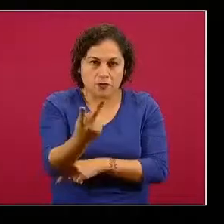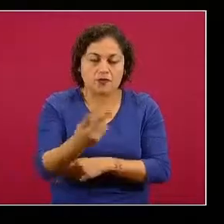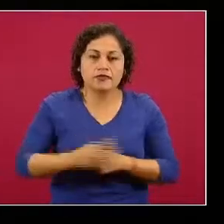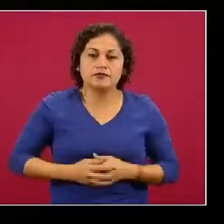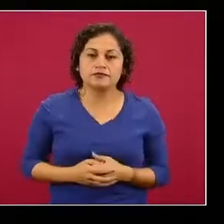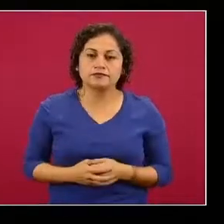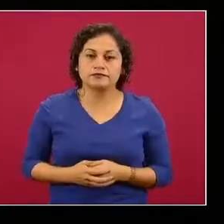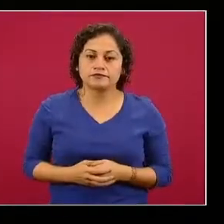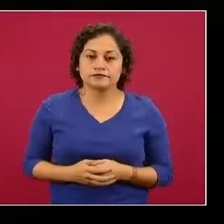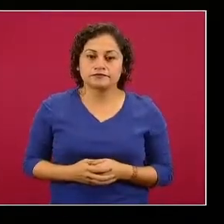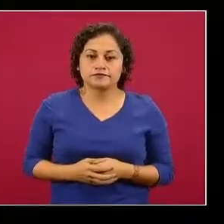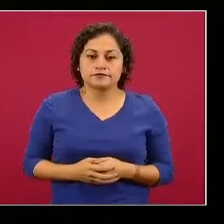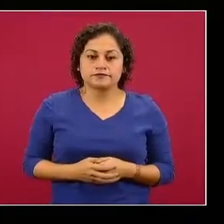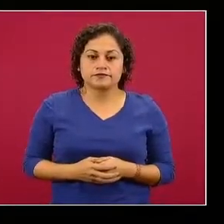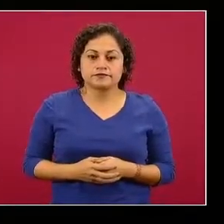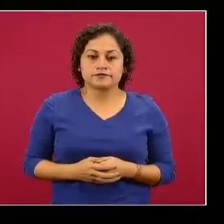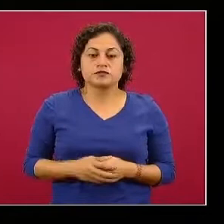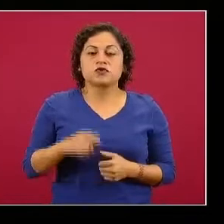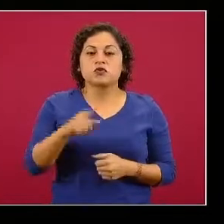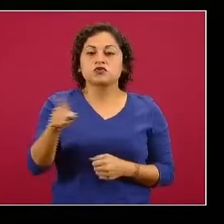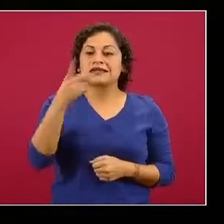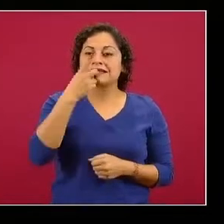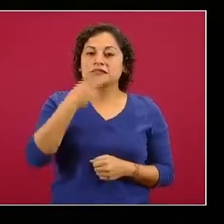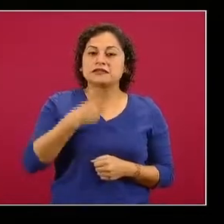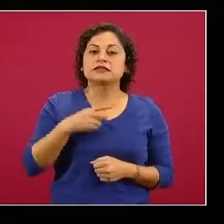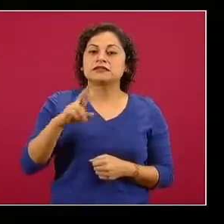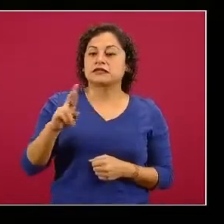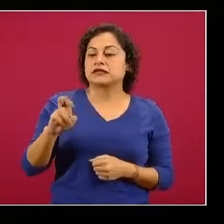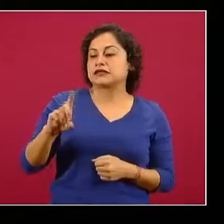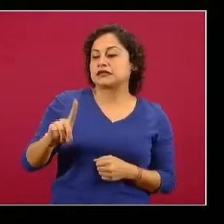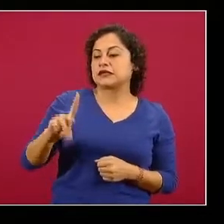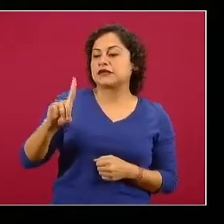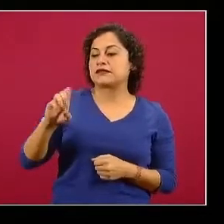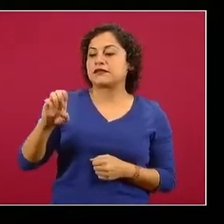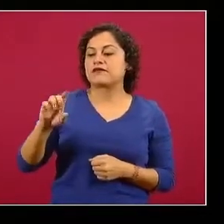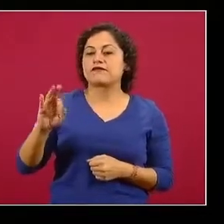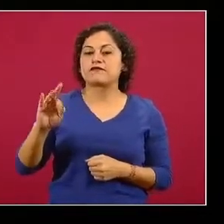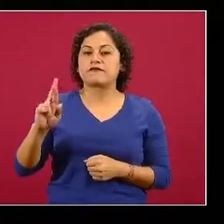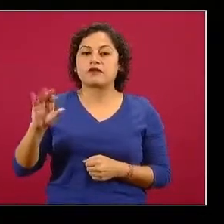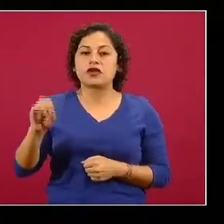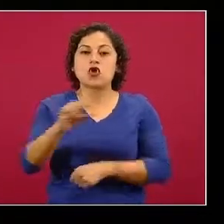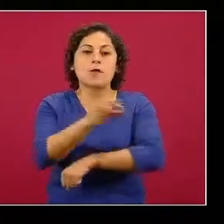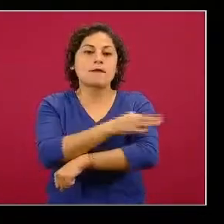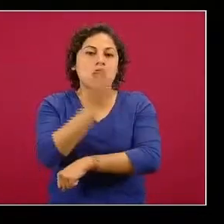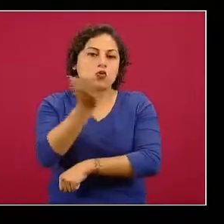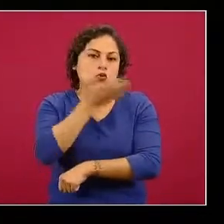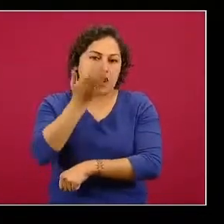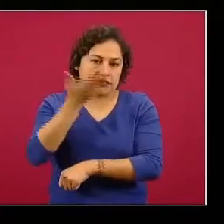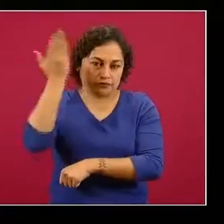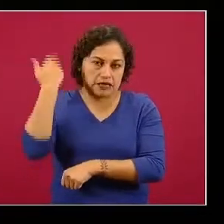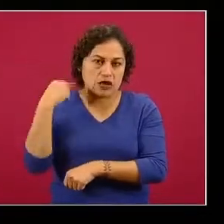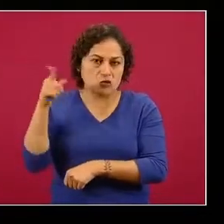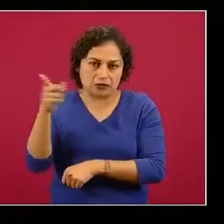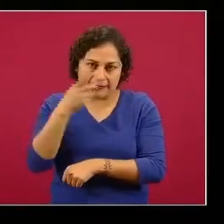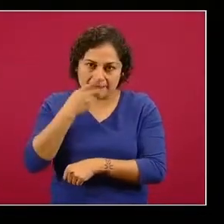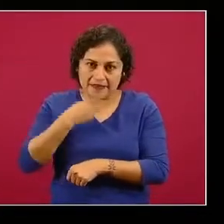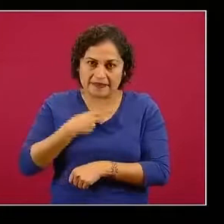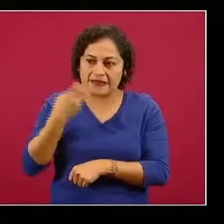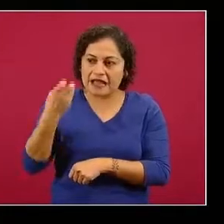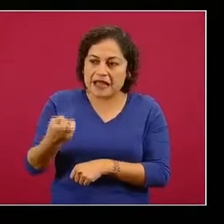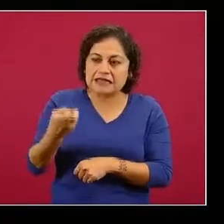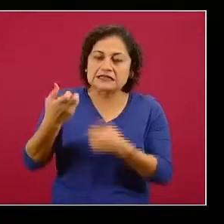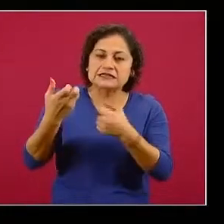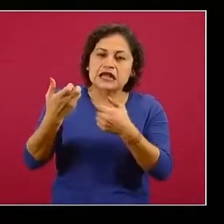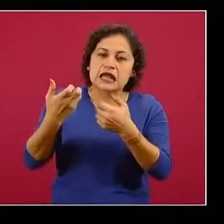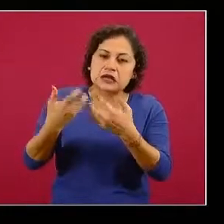mucha preocupación por la red de frío, sobre todo la red de frío de vacunas convencionales. Decía que mucho del equipo estaba